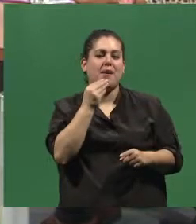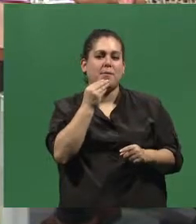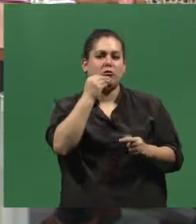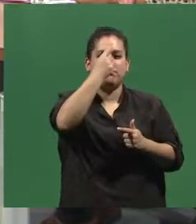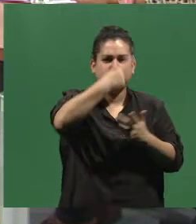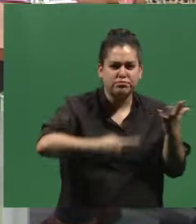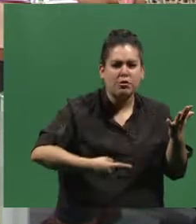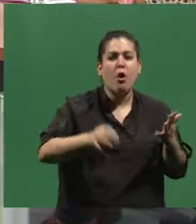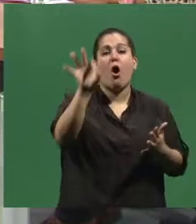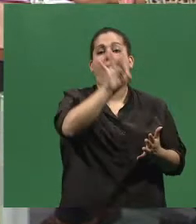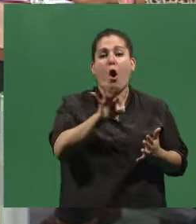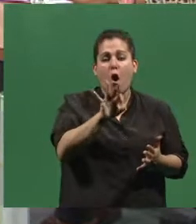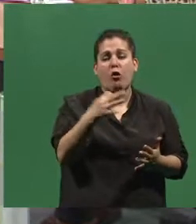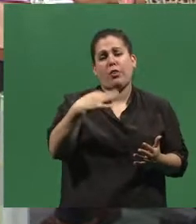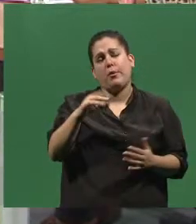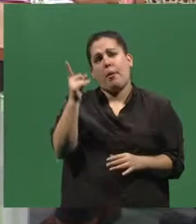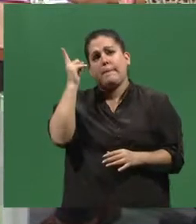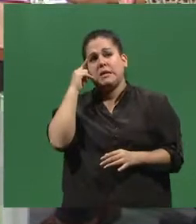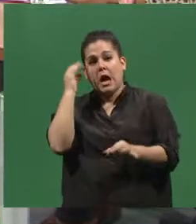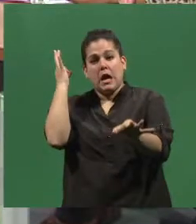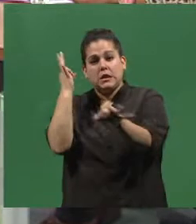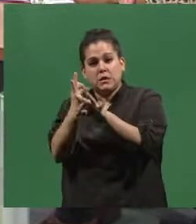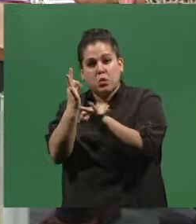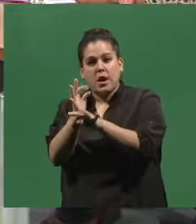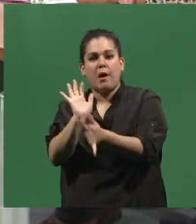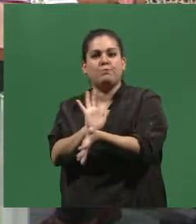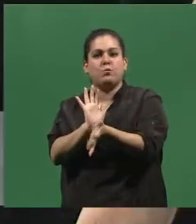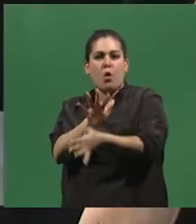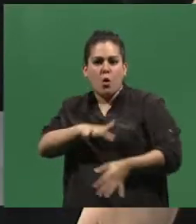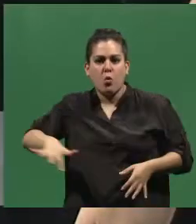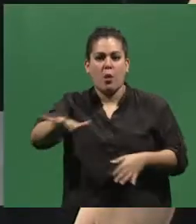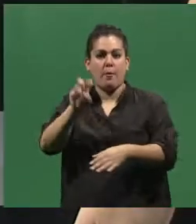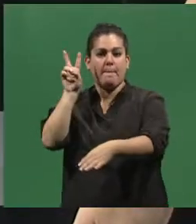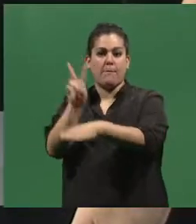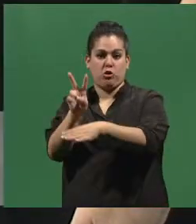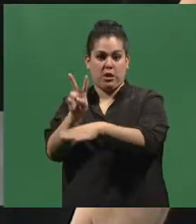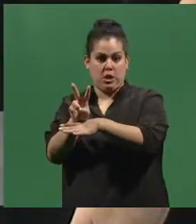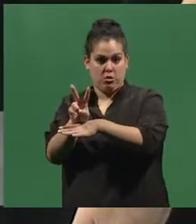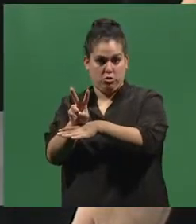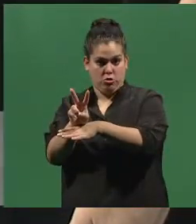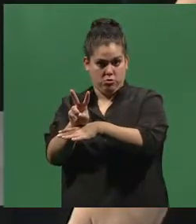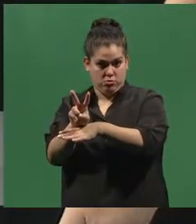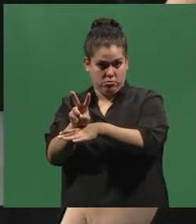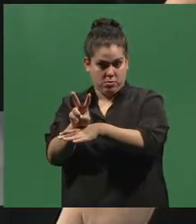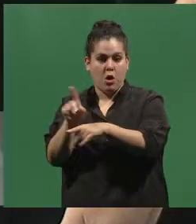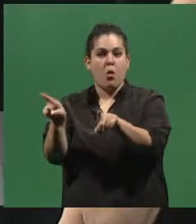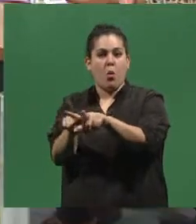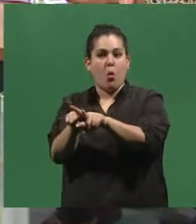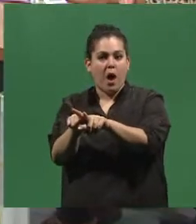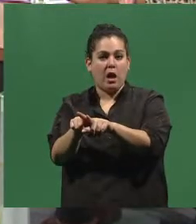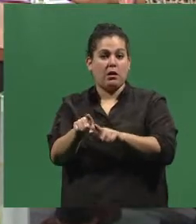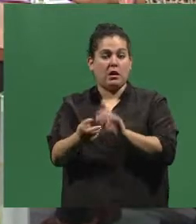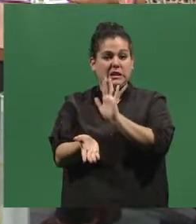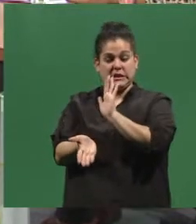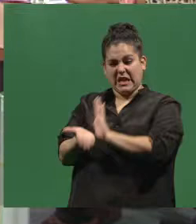si deberíamos de preguntarnos si las escuelas no deberían ser un espacio protegido. De hecho, digamos, los principios de CINE trabajan que se